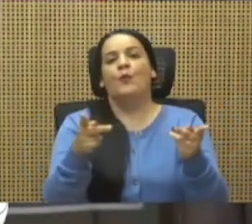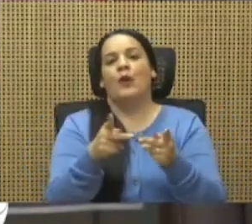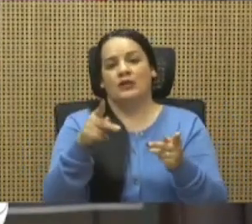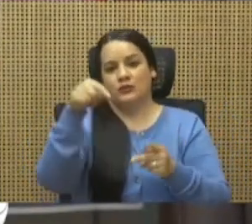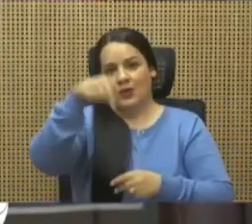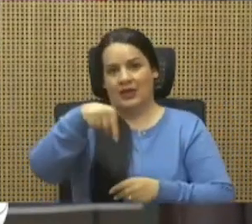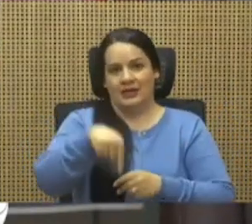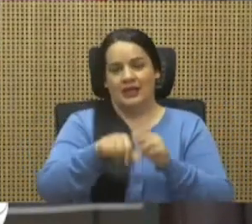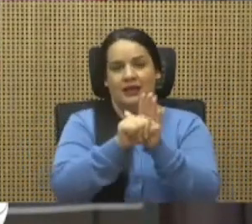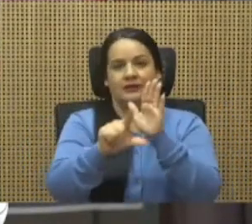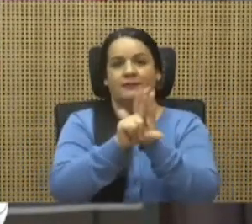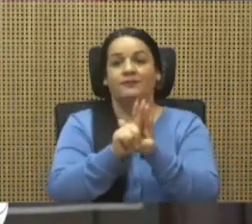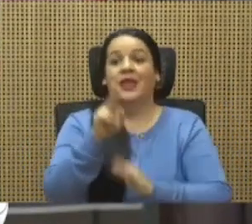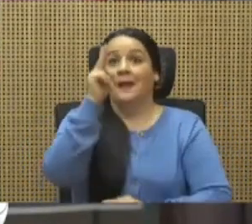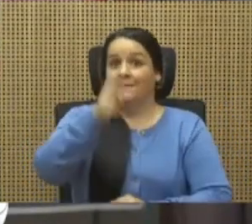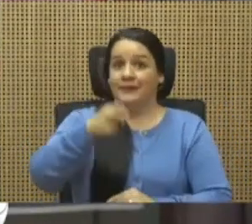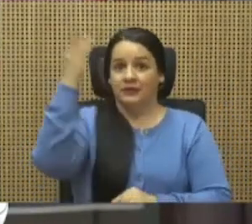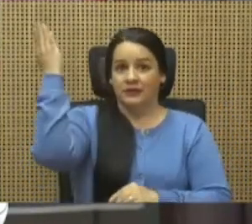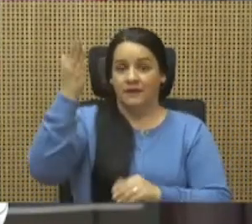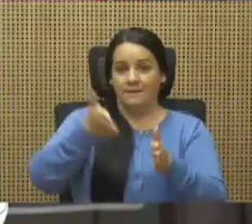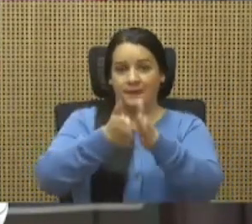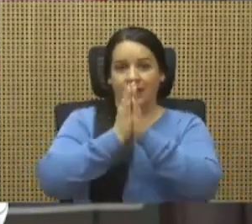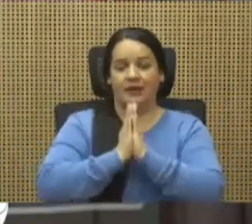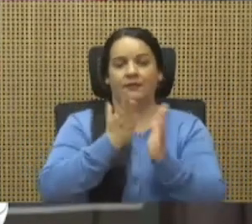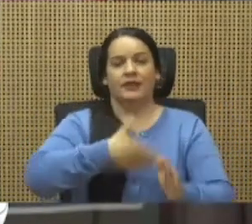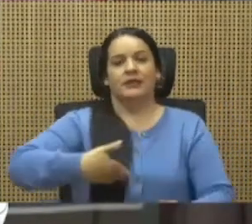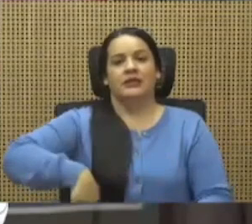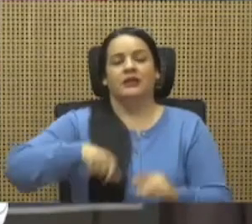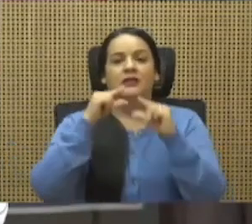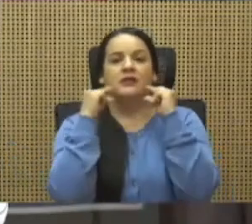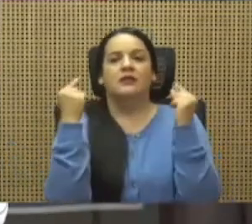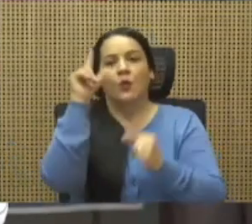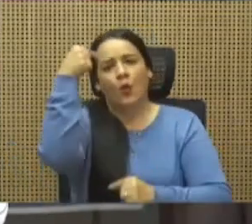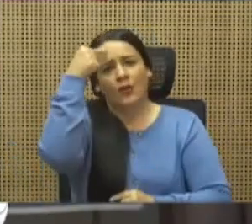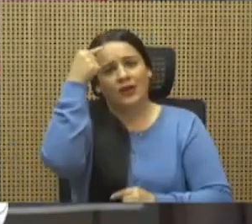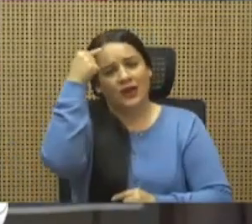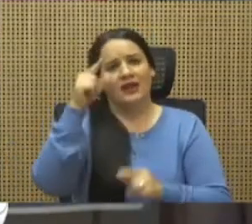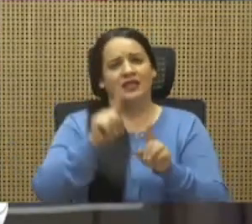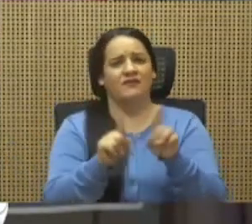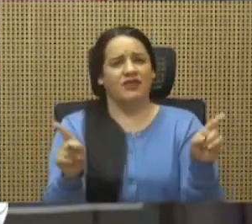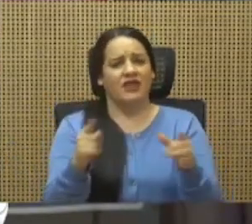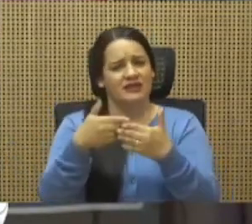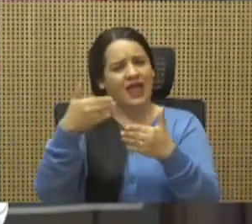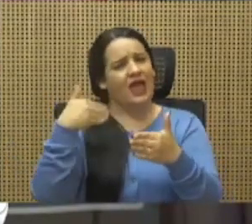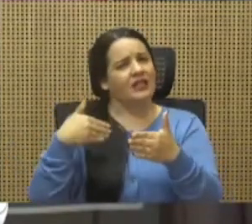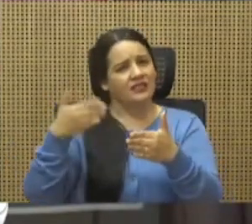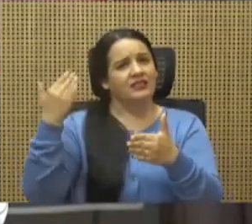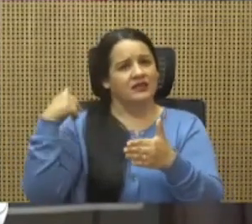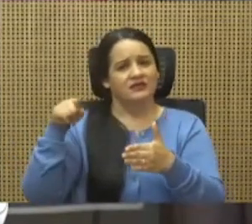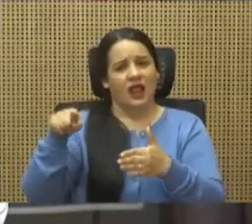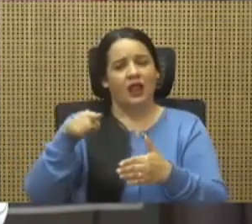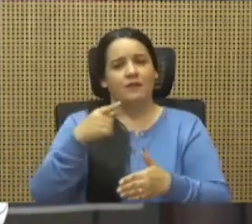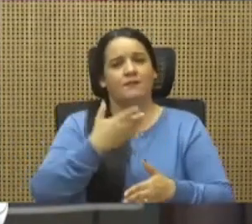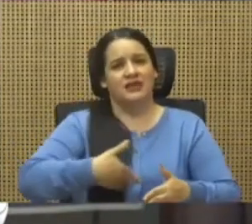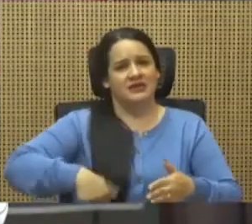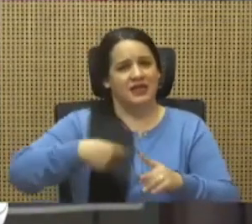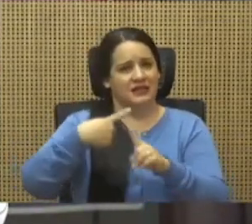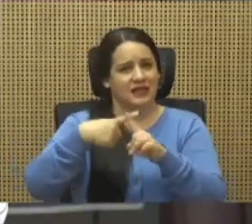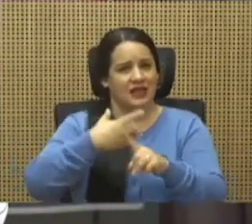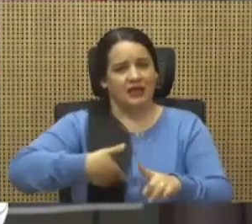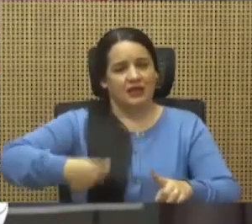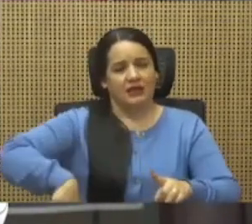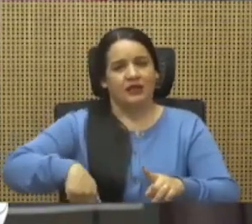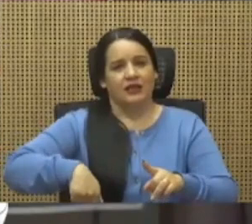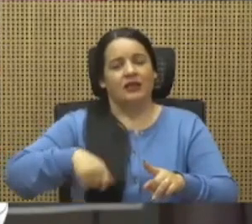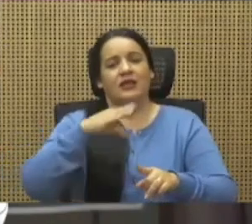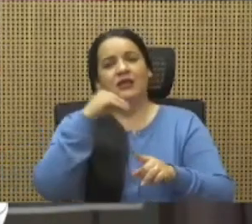discurso le pedí al presidente Rodrigo Chávez que gobernara diferente a su antecesor, que enterrara la política sucia del PAC y marcara